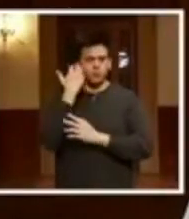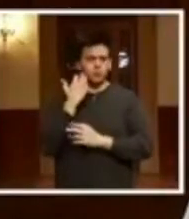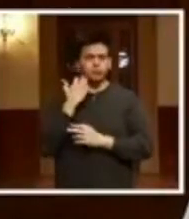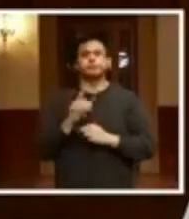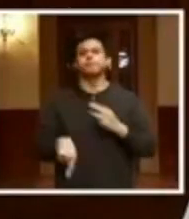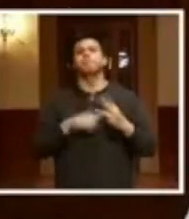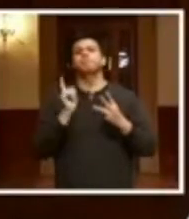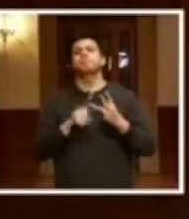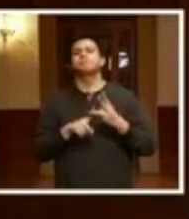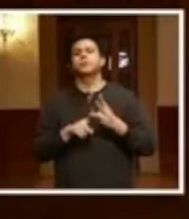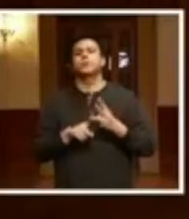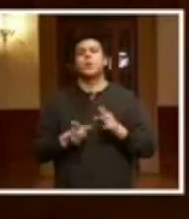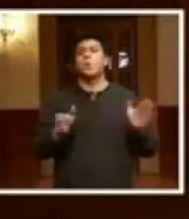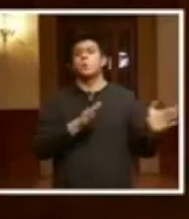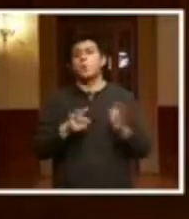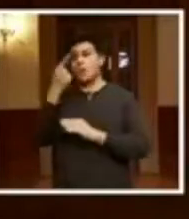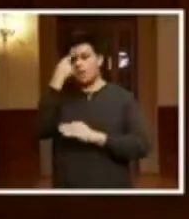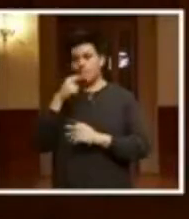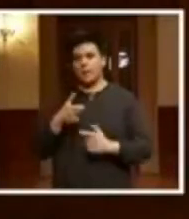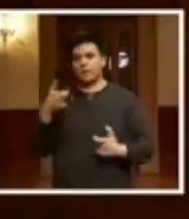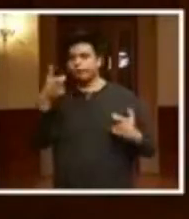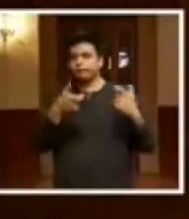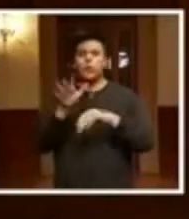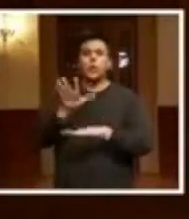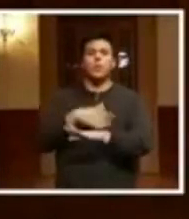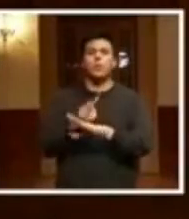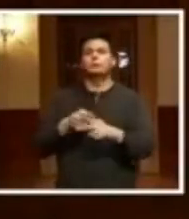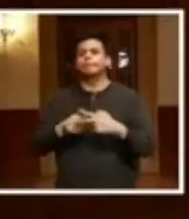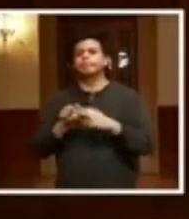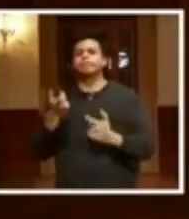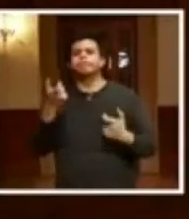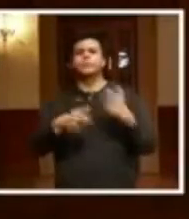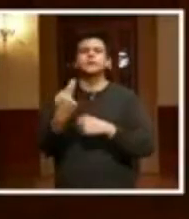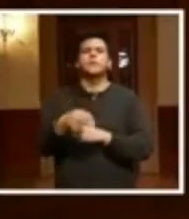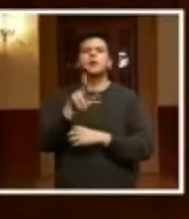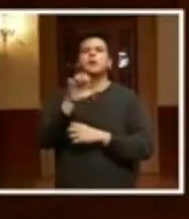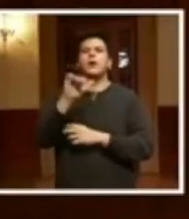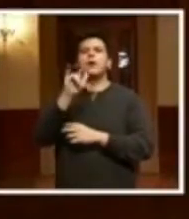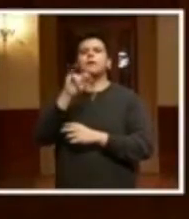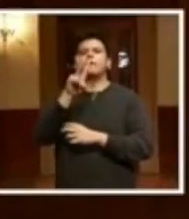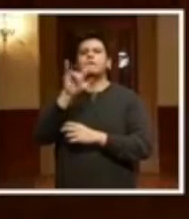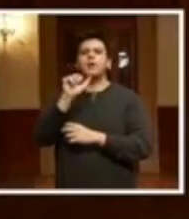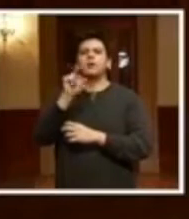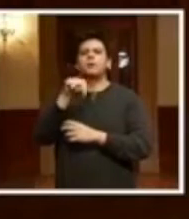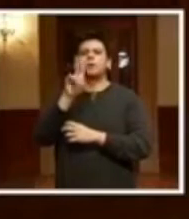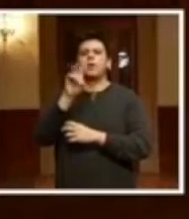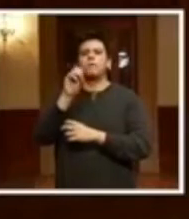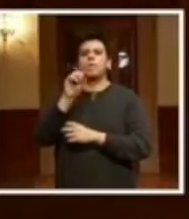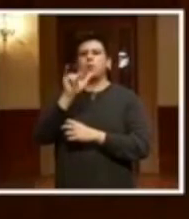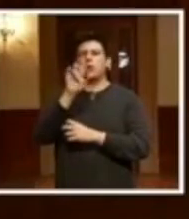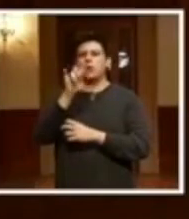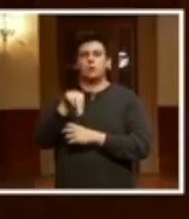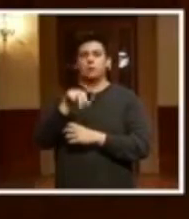Y un programa para la reactivación económica que se denomina Reactiva Nuevo León y que está en etapa de diseño para